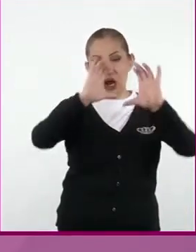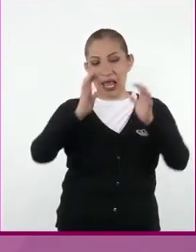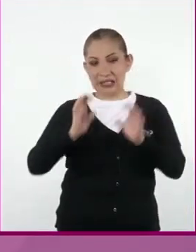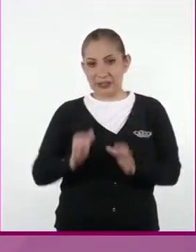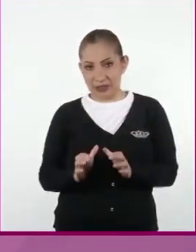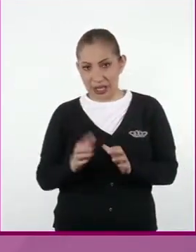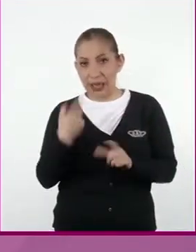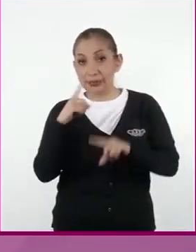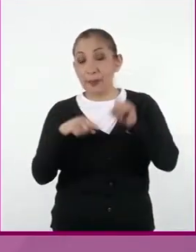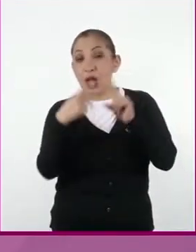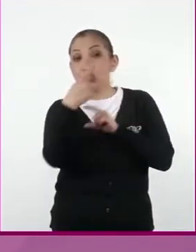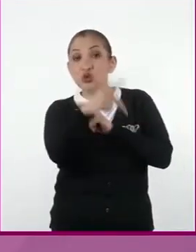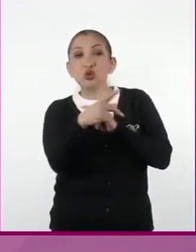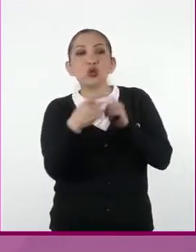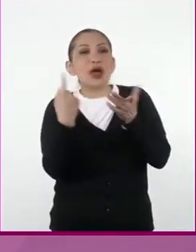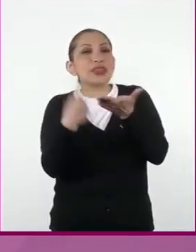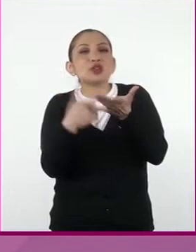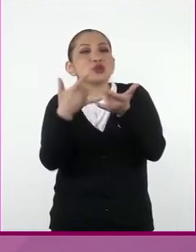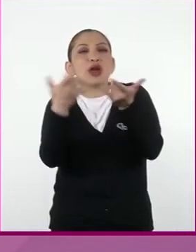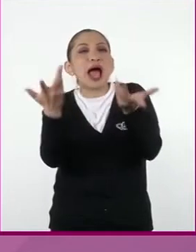clasificarlos de acuerdo con su función.